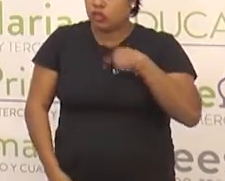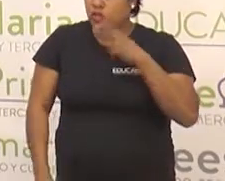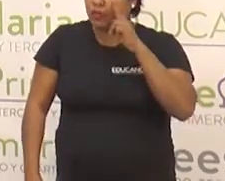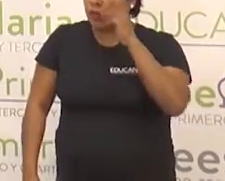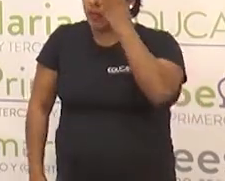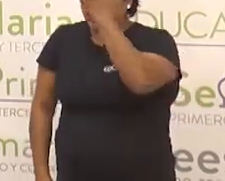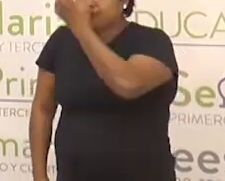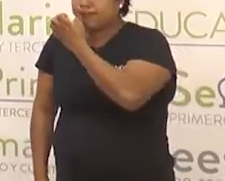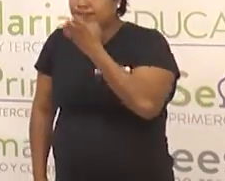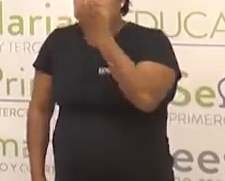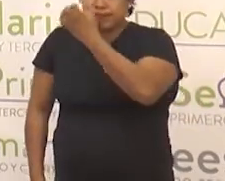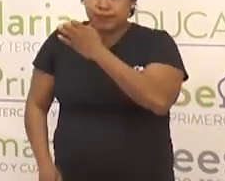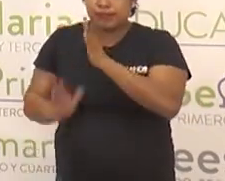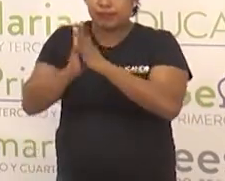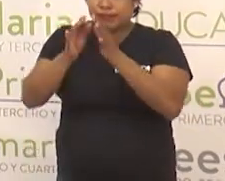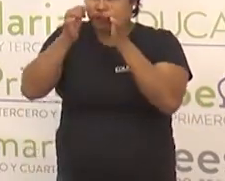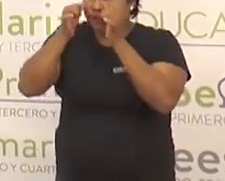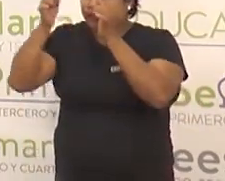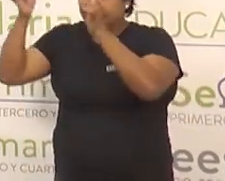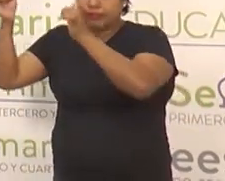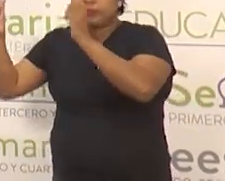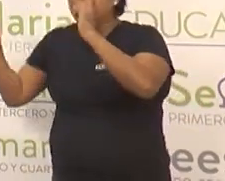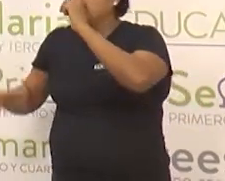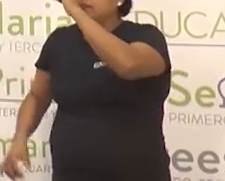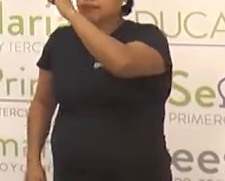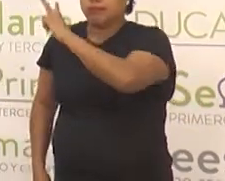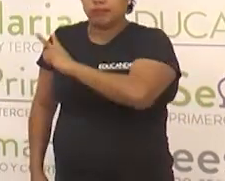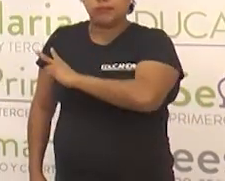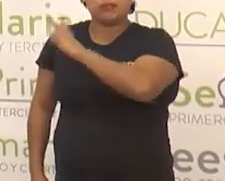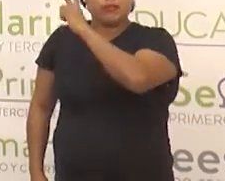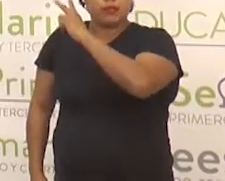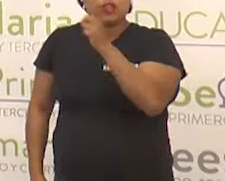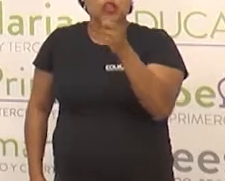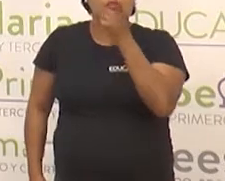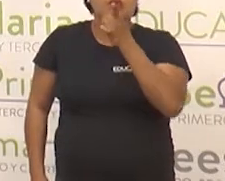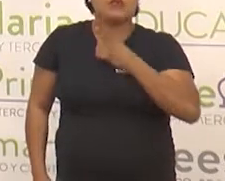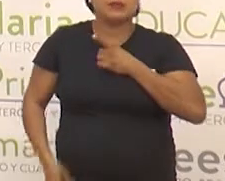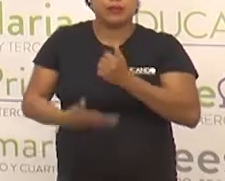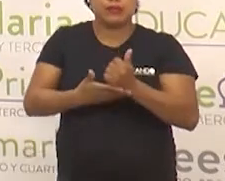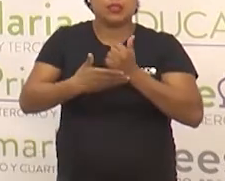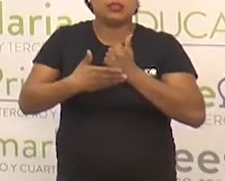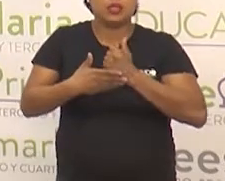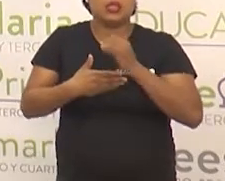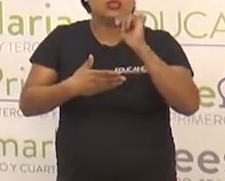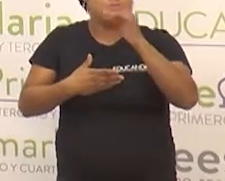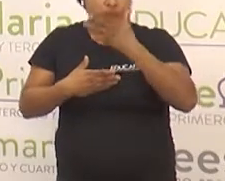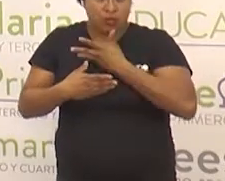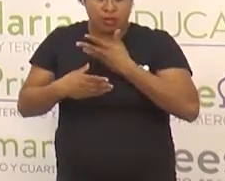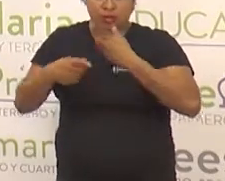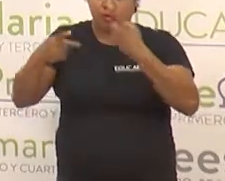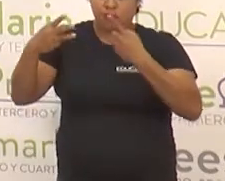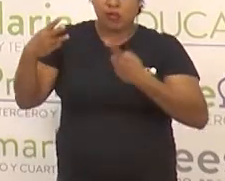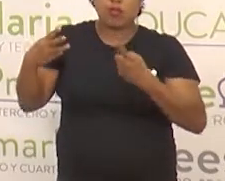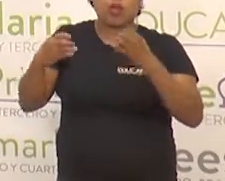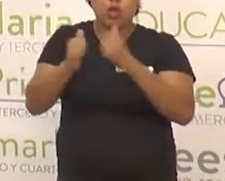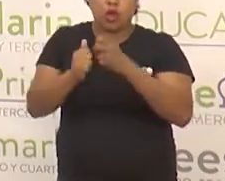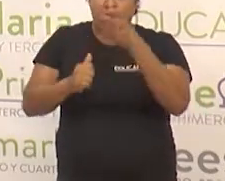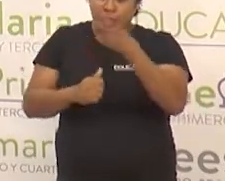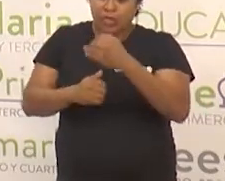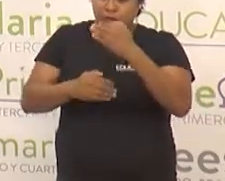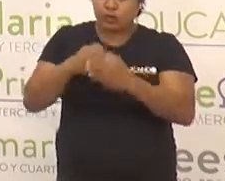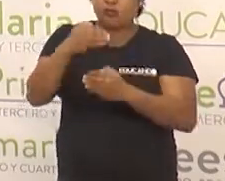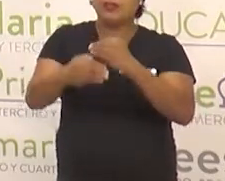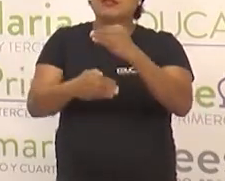Vamos a observar detenidamente la lámina y tú me vas a ayudar a ver si cumple con estos